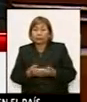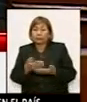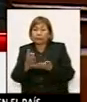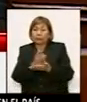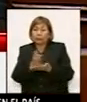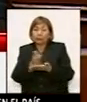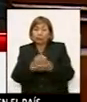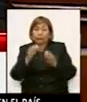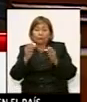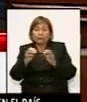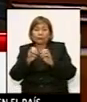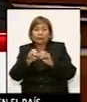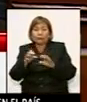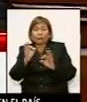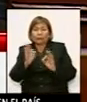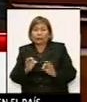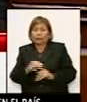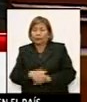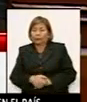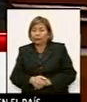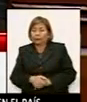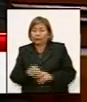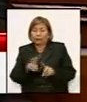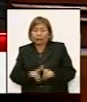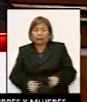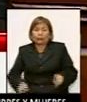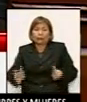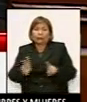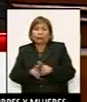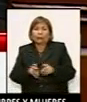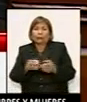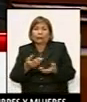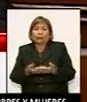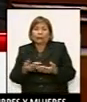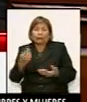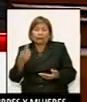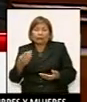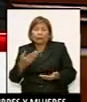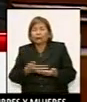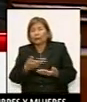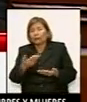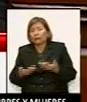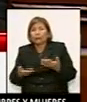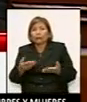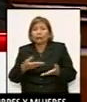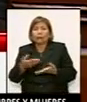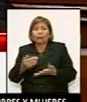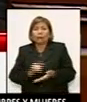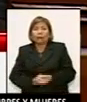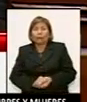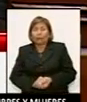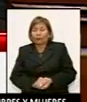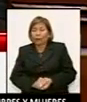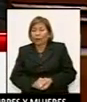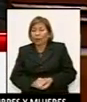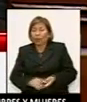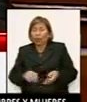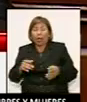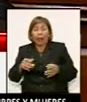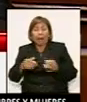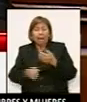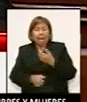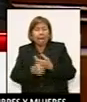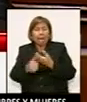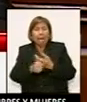información clave y en tiempo real información valiosa para uno u otro operador jurídico respecto al agresor y de las víctimas